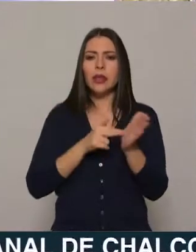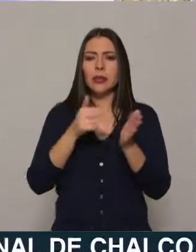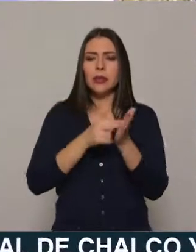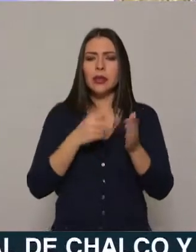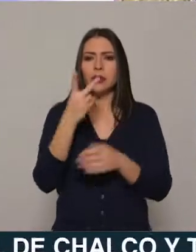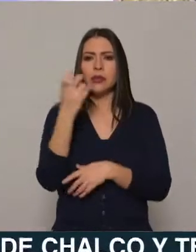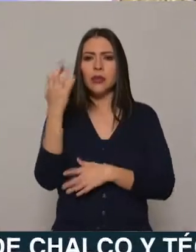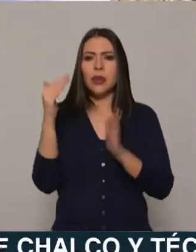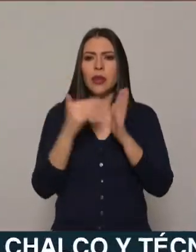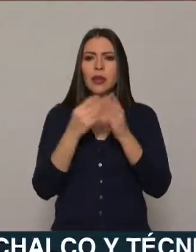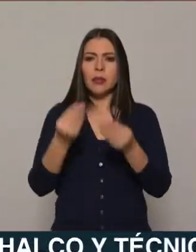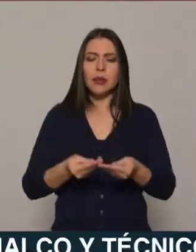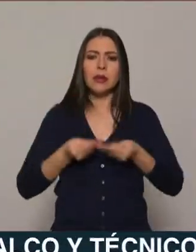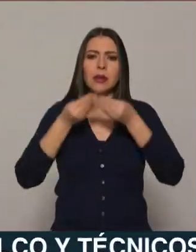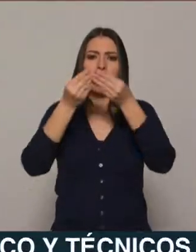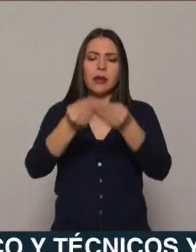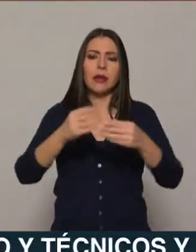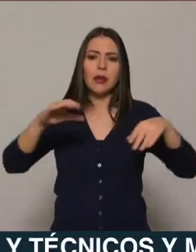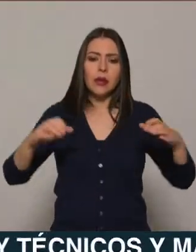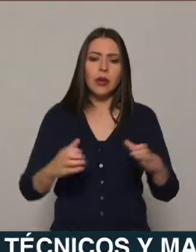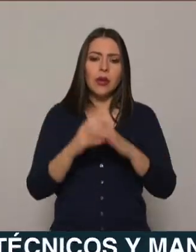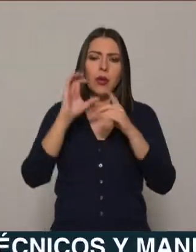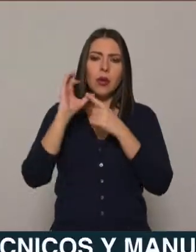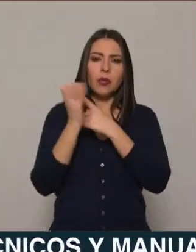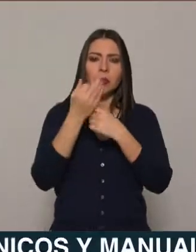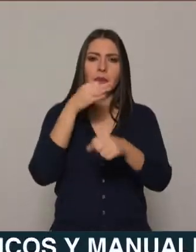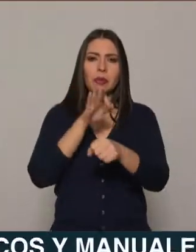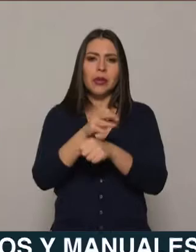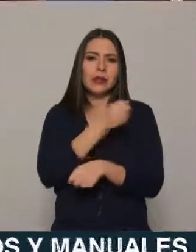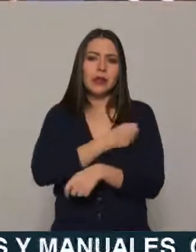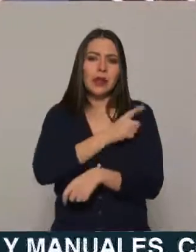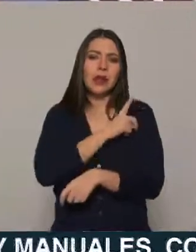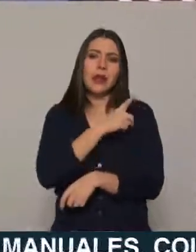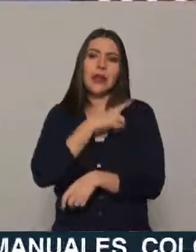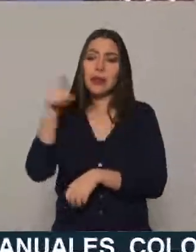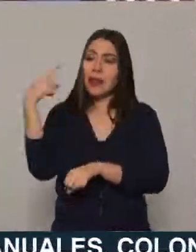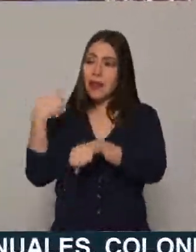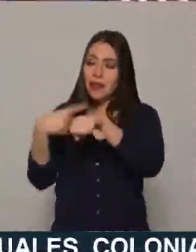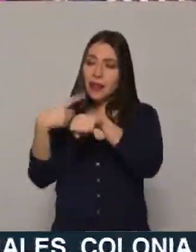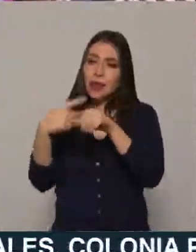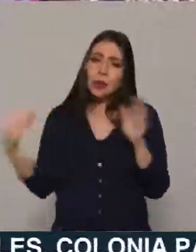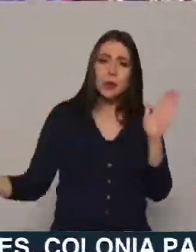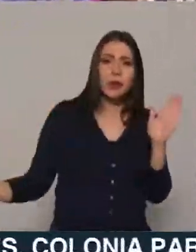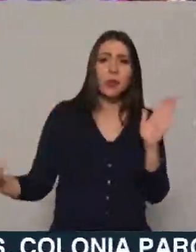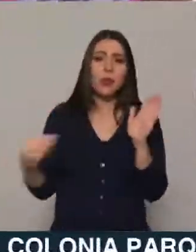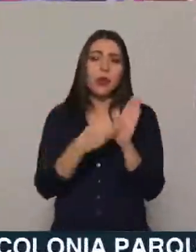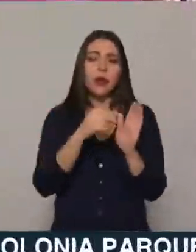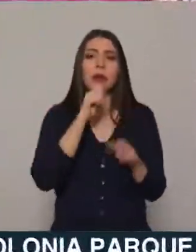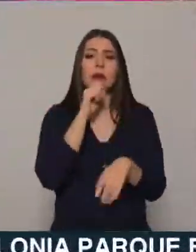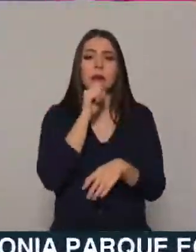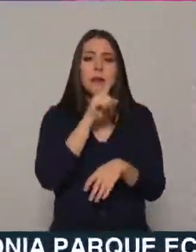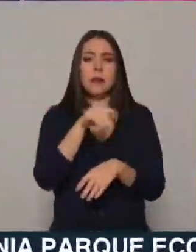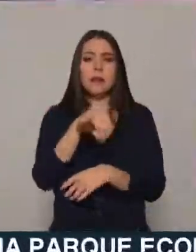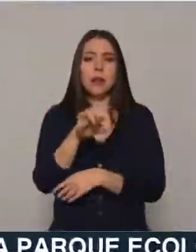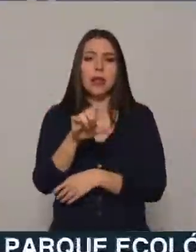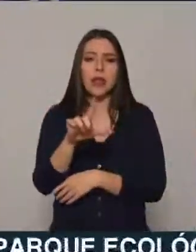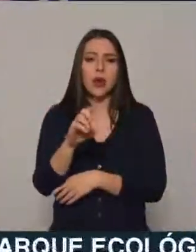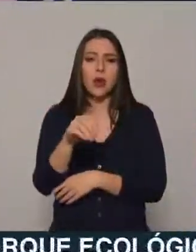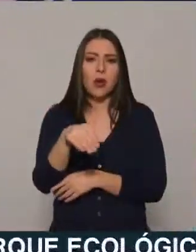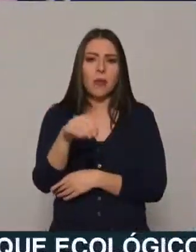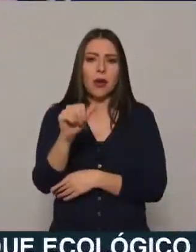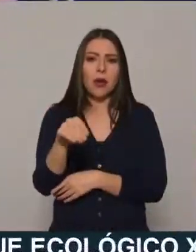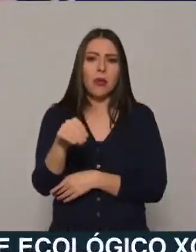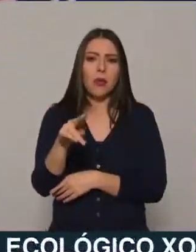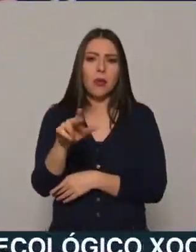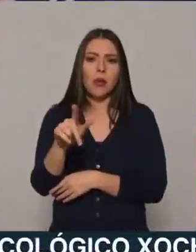Comisión Nacional de Protección de Salud para que incluya el mieloma múltiple en el Fondo de Protección contra Gastos Catastróficos. Es un